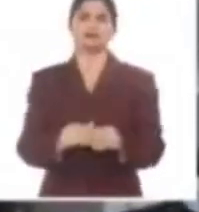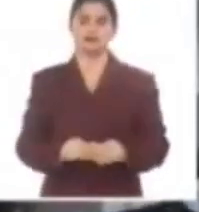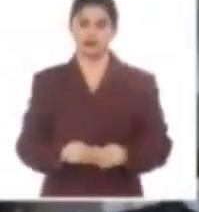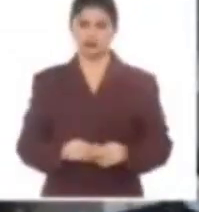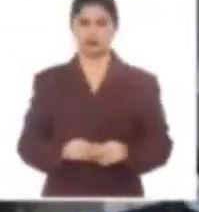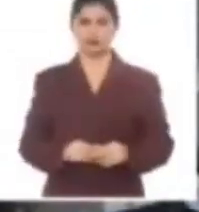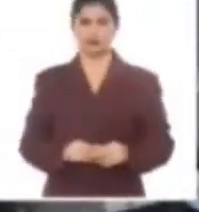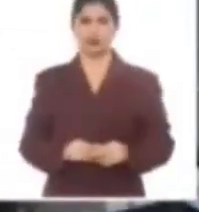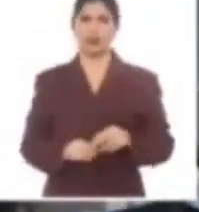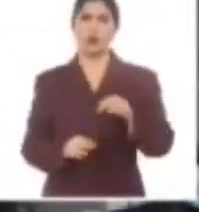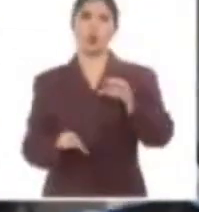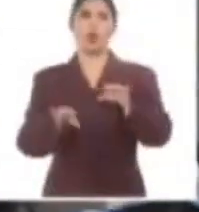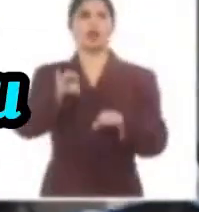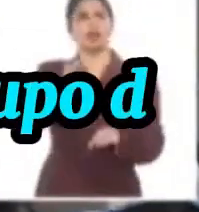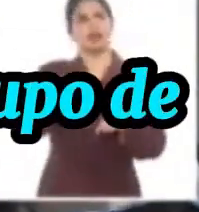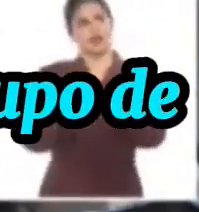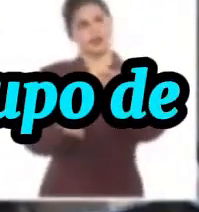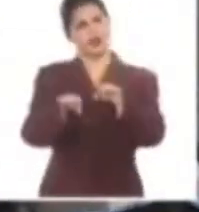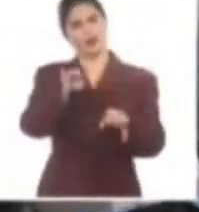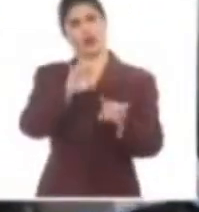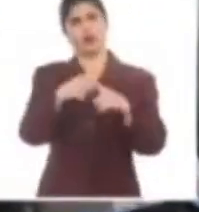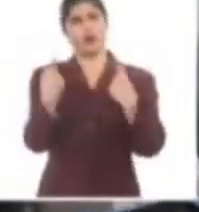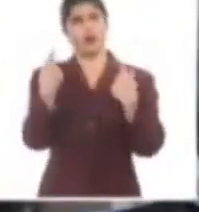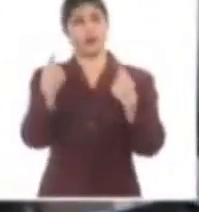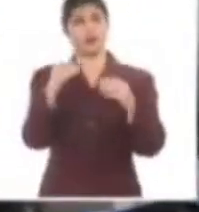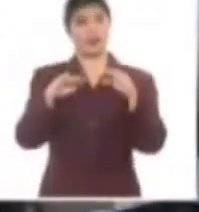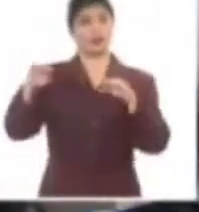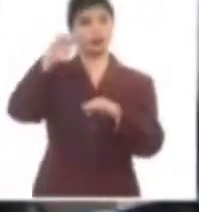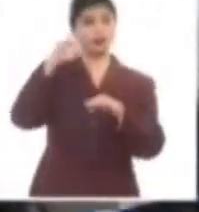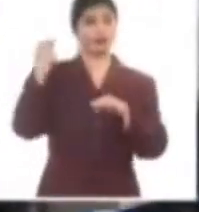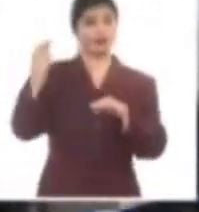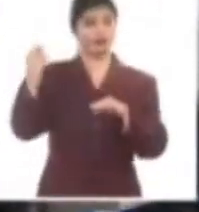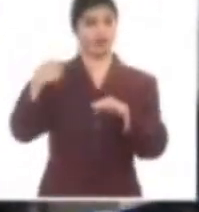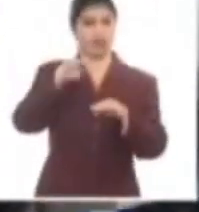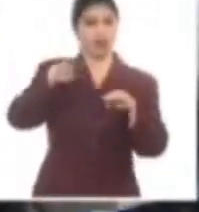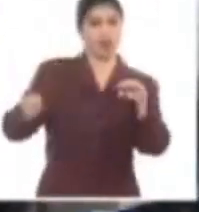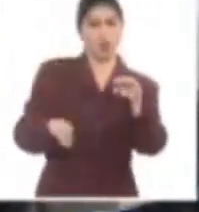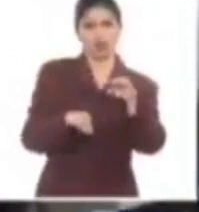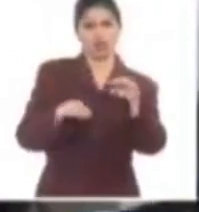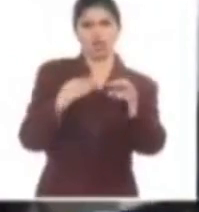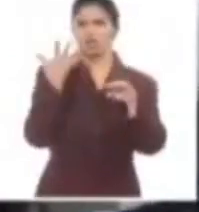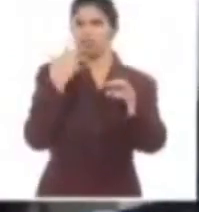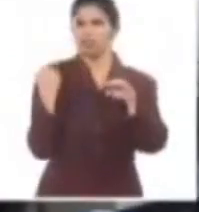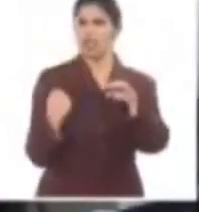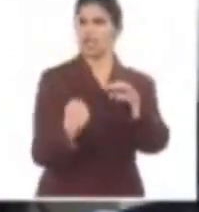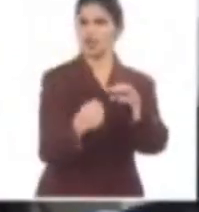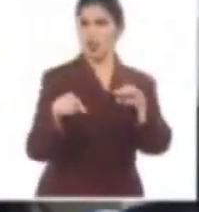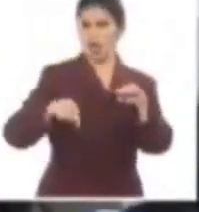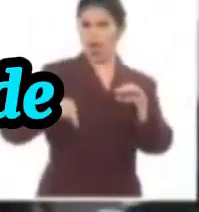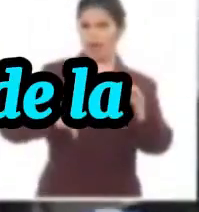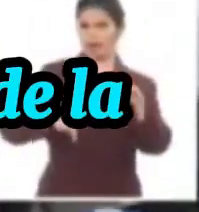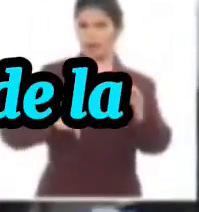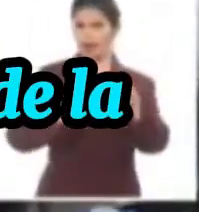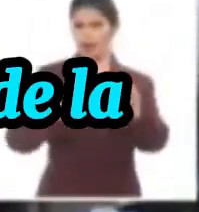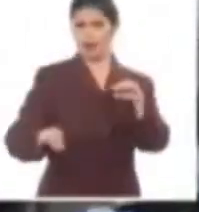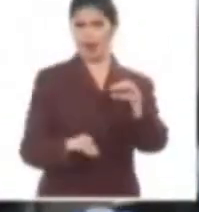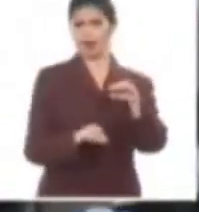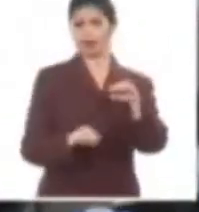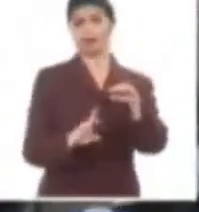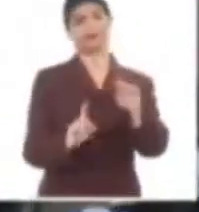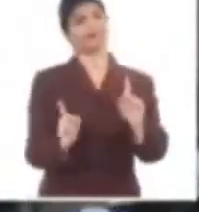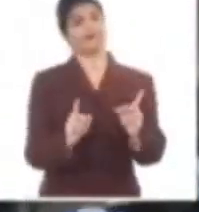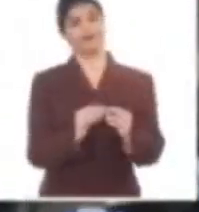entonces ya se desencadenan un grupo de acciones para implementar estas proyecciones. Se anunció, bueno, por ejemplo, el tema de la